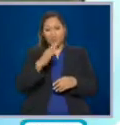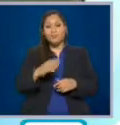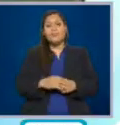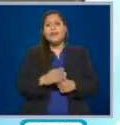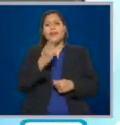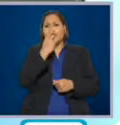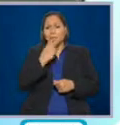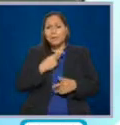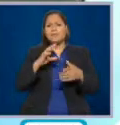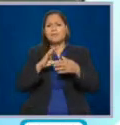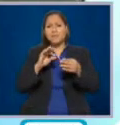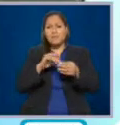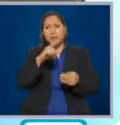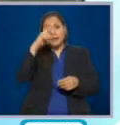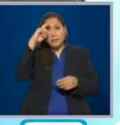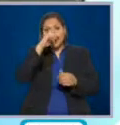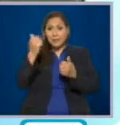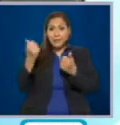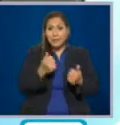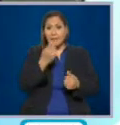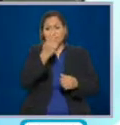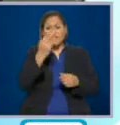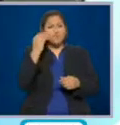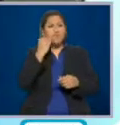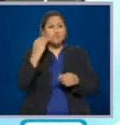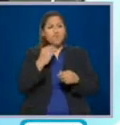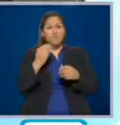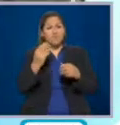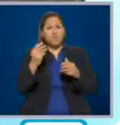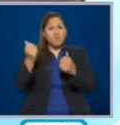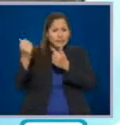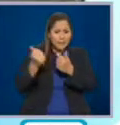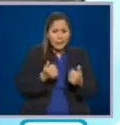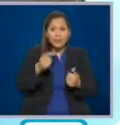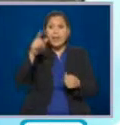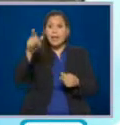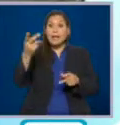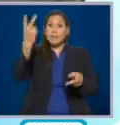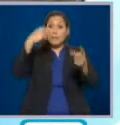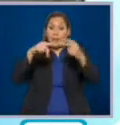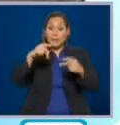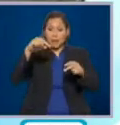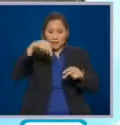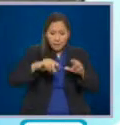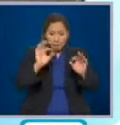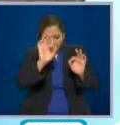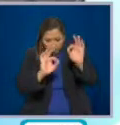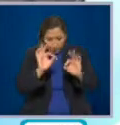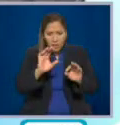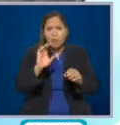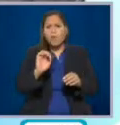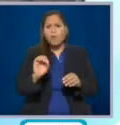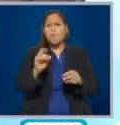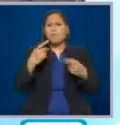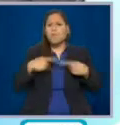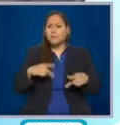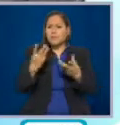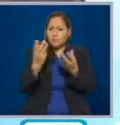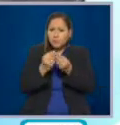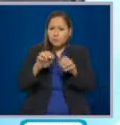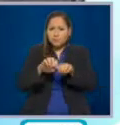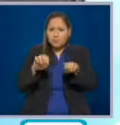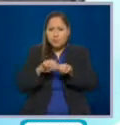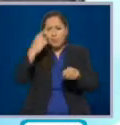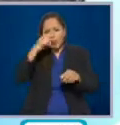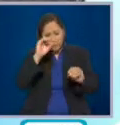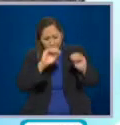qué tan difícil fue traer estos monstruos. ¿Ya estaban armados y los trajeron acá? ¿O él vino aquí y los armó? ¿O tiene un equipo que viene a armarlo? ¿Y